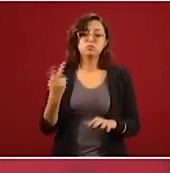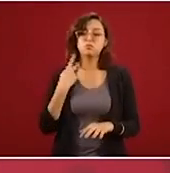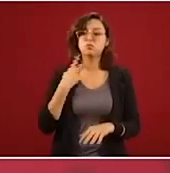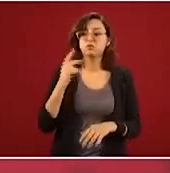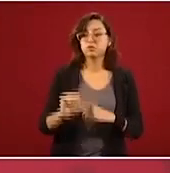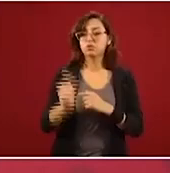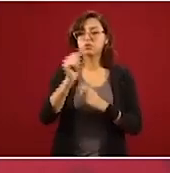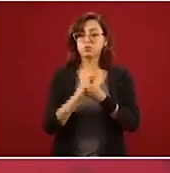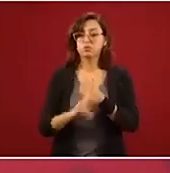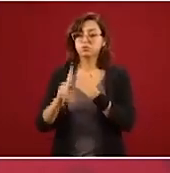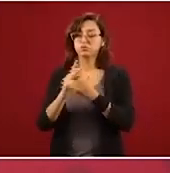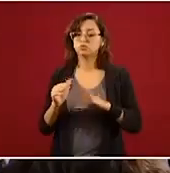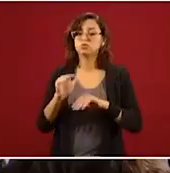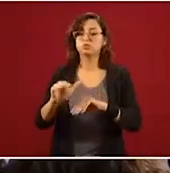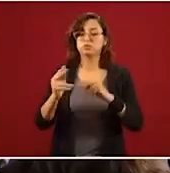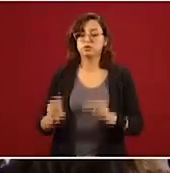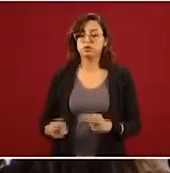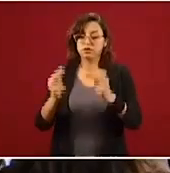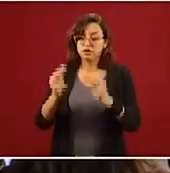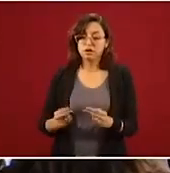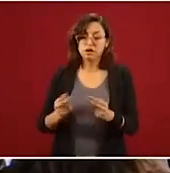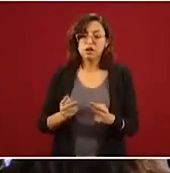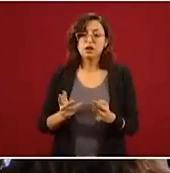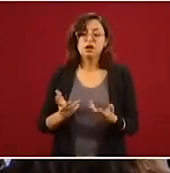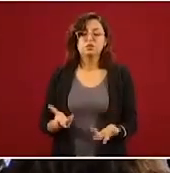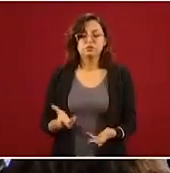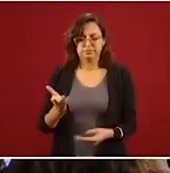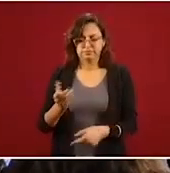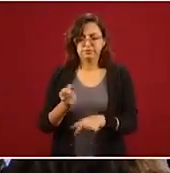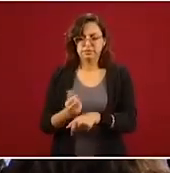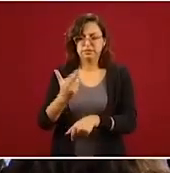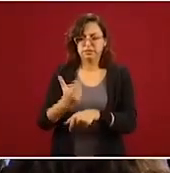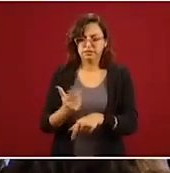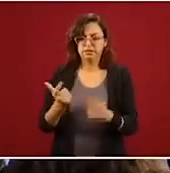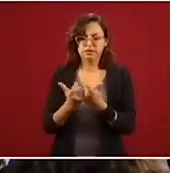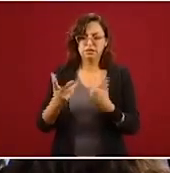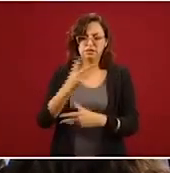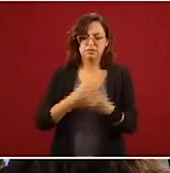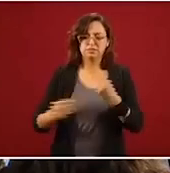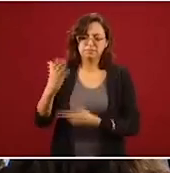exterior en lo relacionado al comercio, aquí la secretaria de Economía.